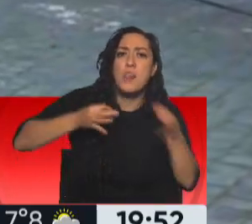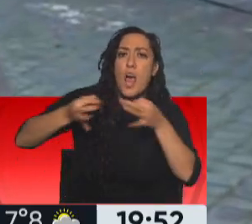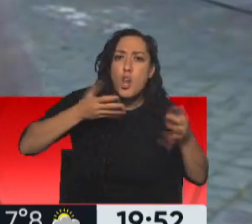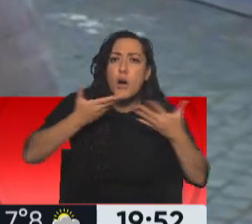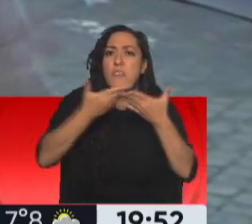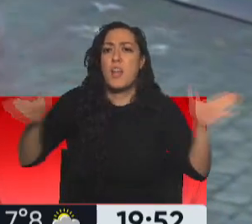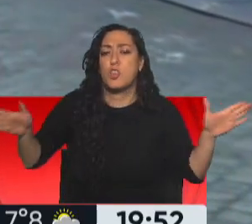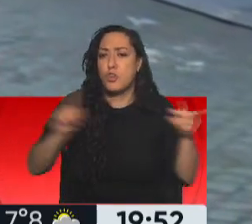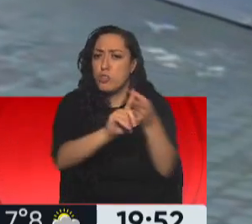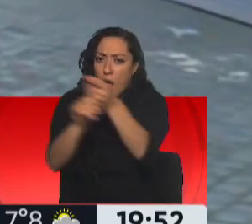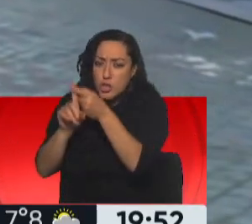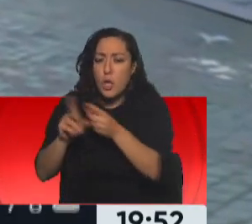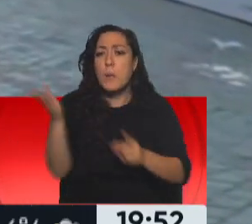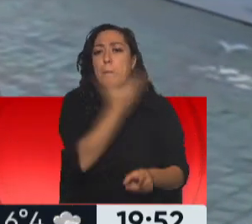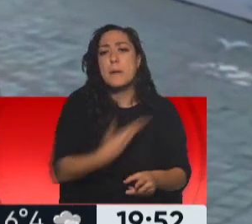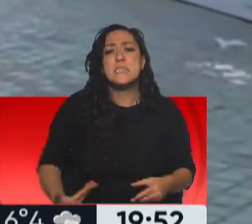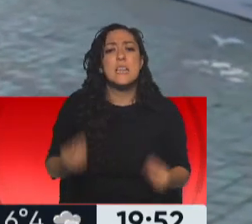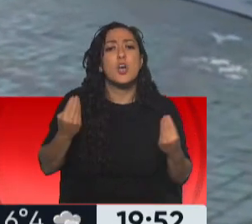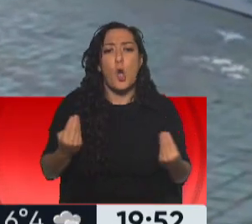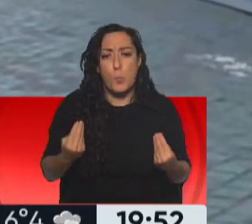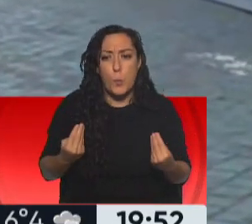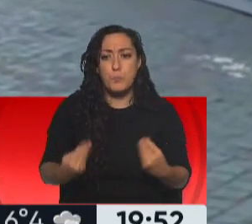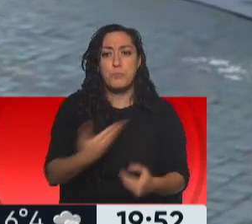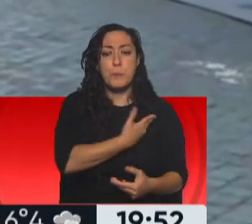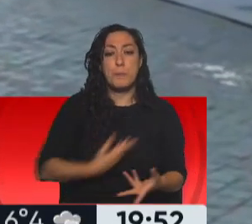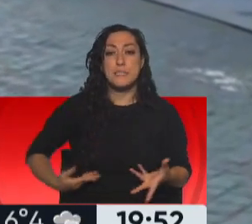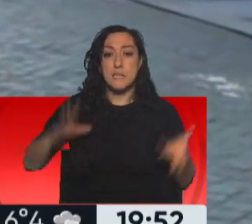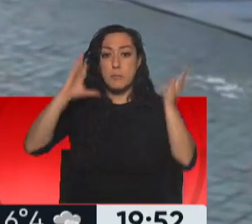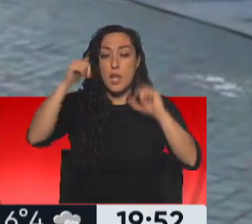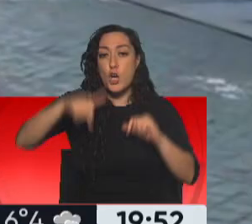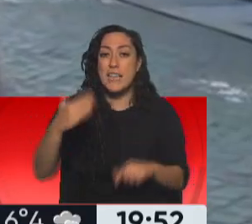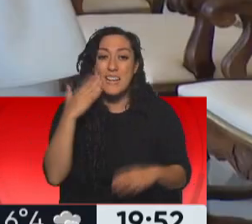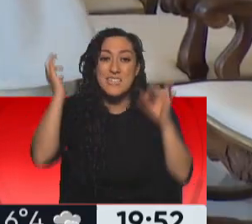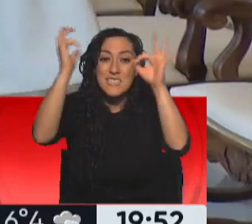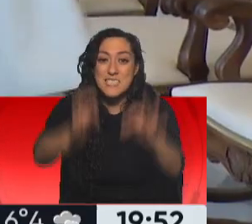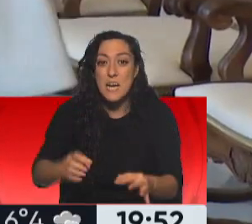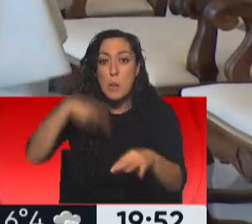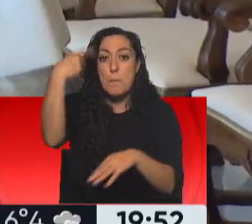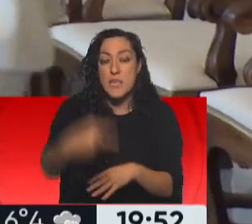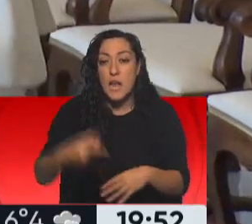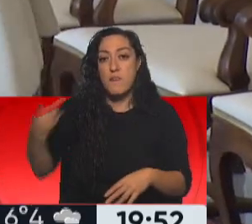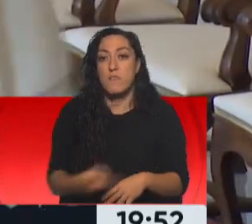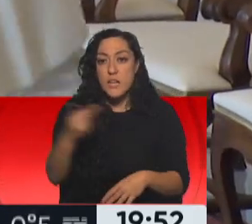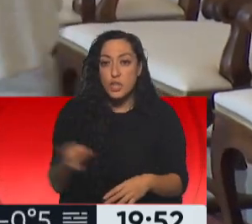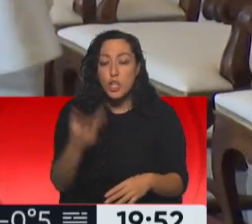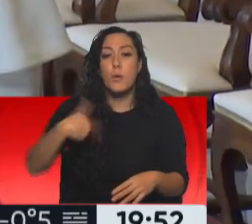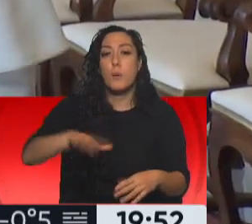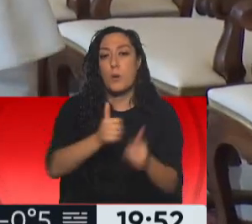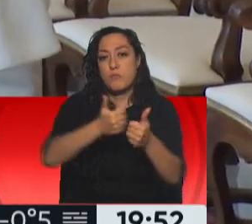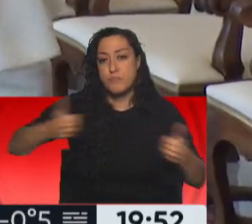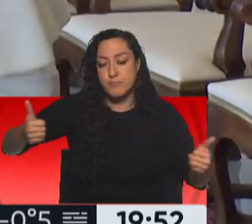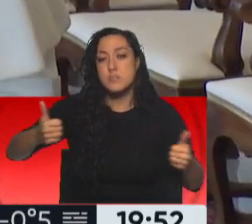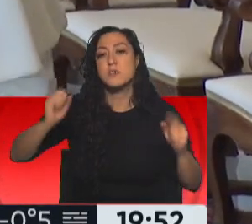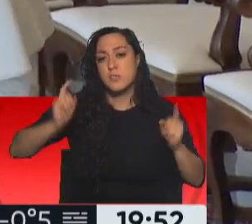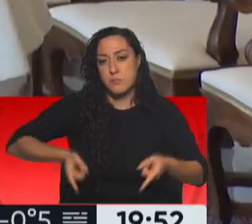Nación? Bueno, el presidente llegará esta tarde y mañana participará en las exequias